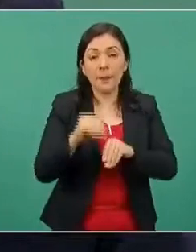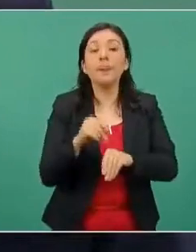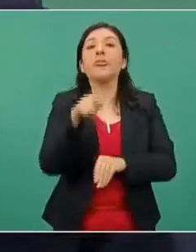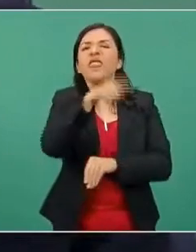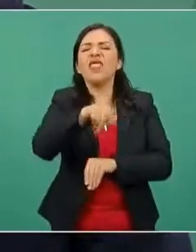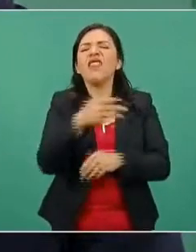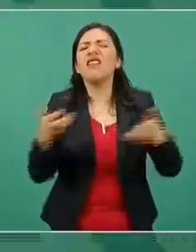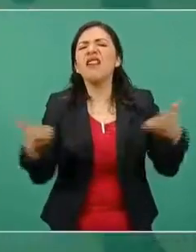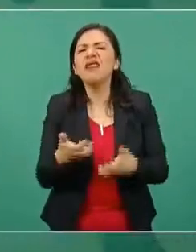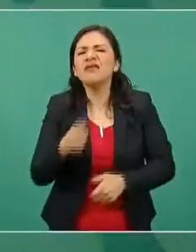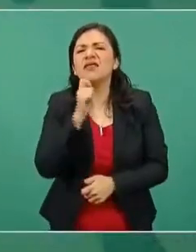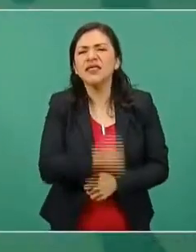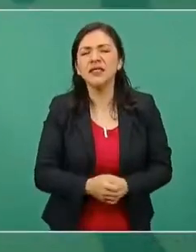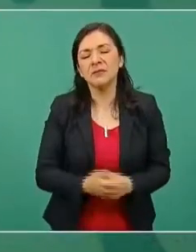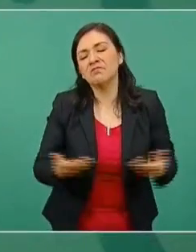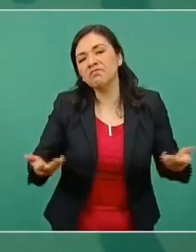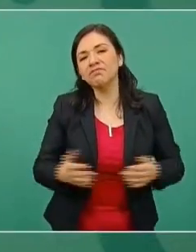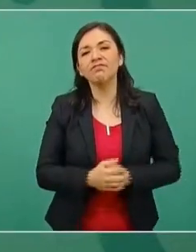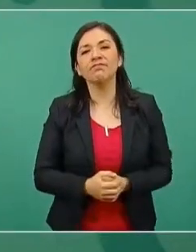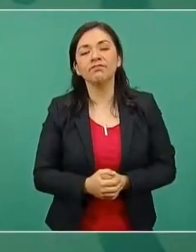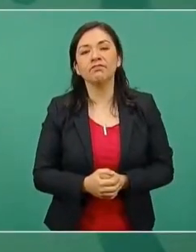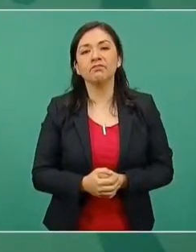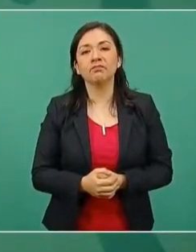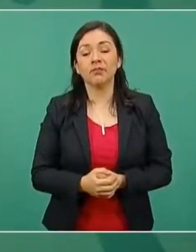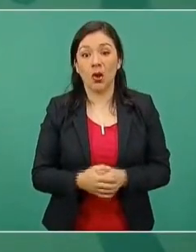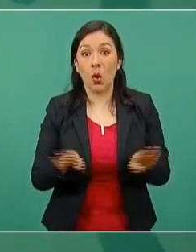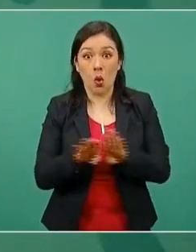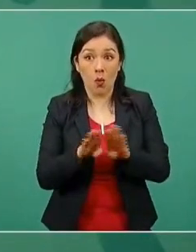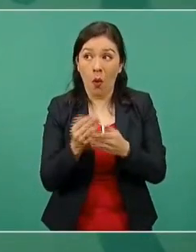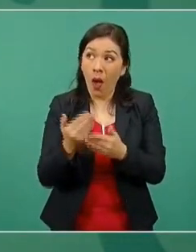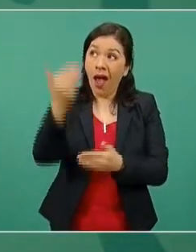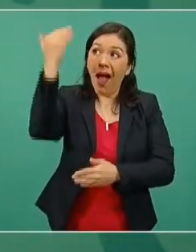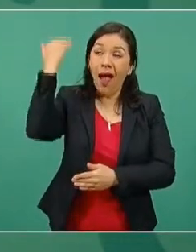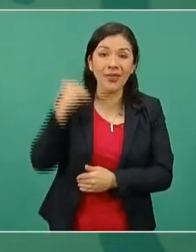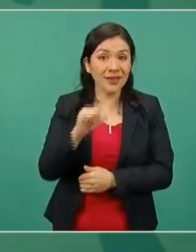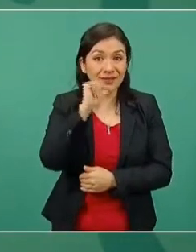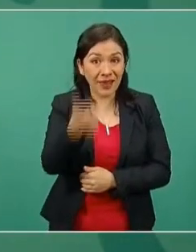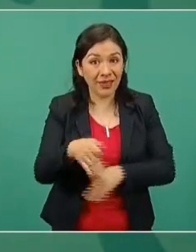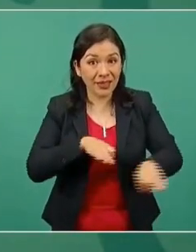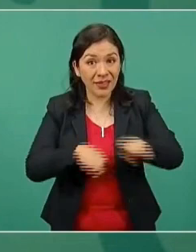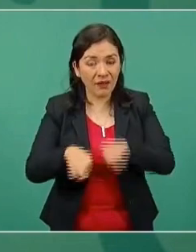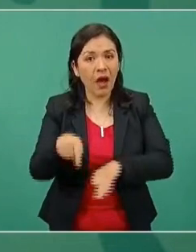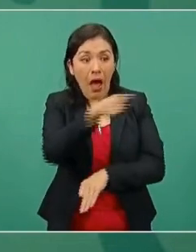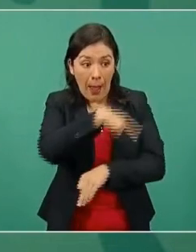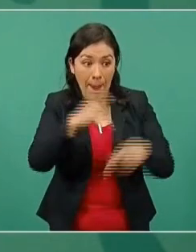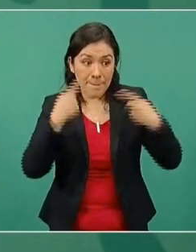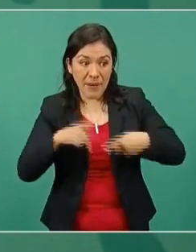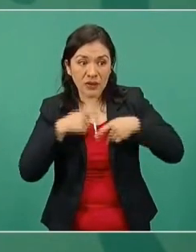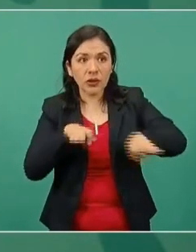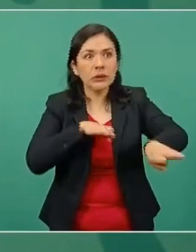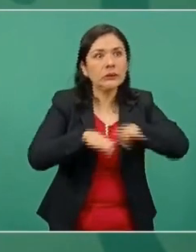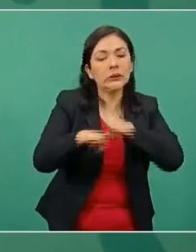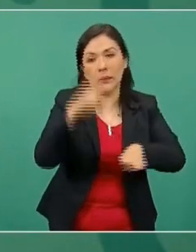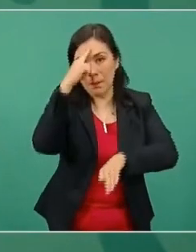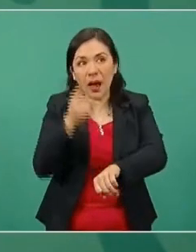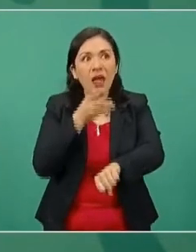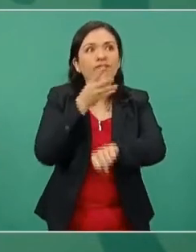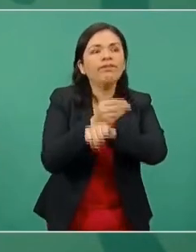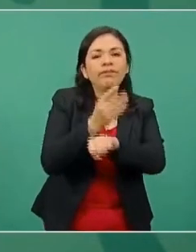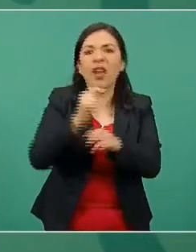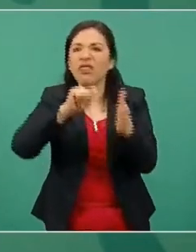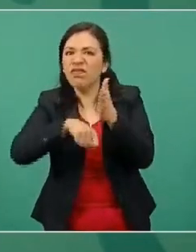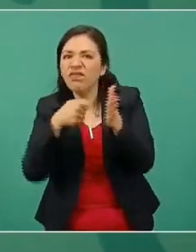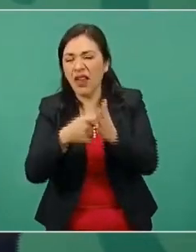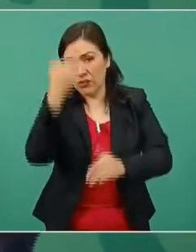haciendo ellos, como no se hacía, las reparaciones. Ya no todo